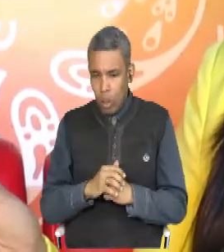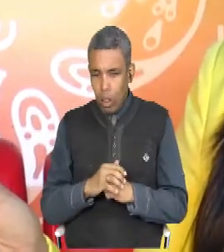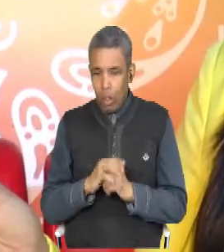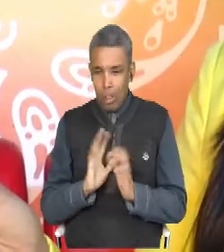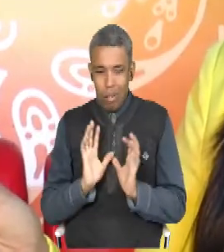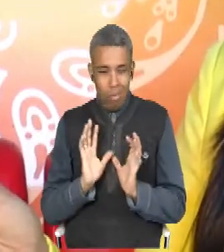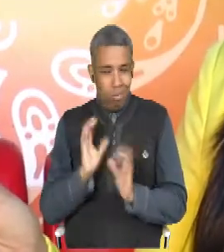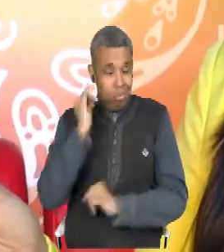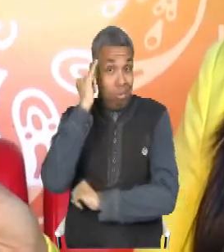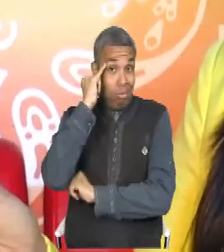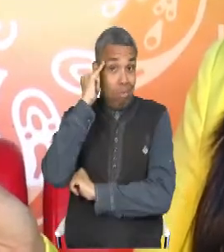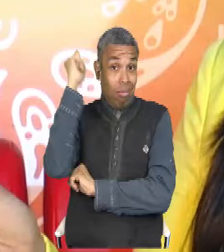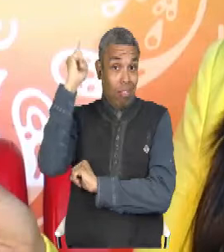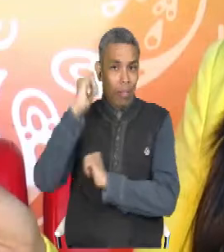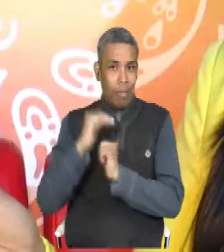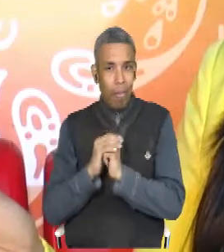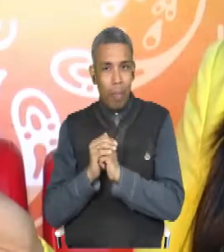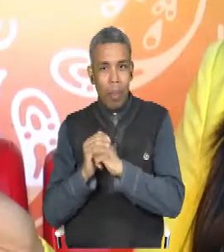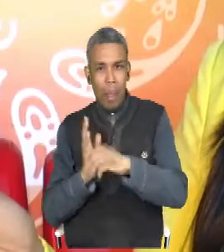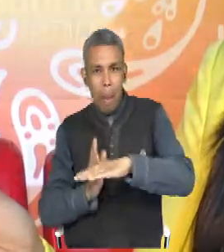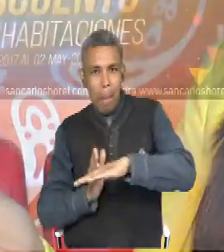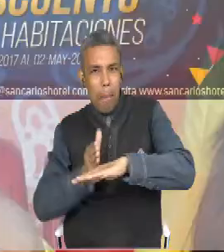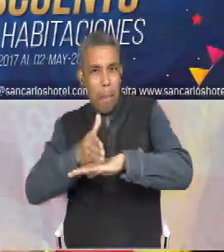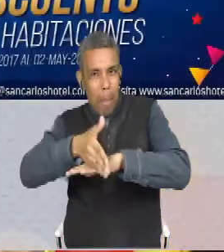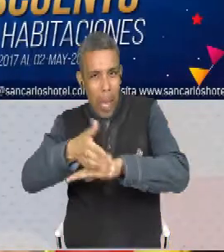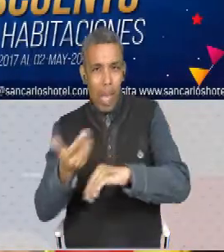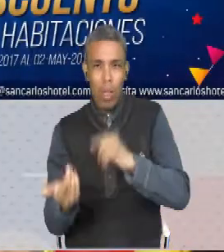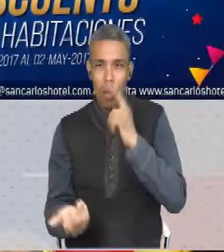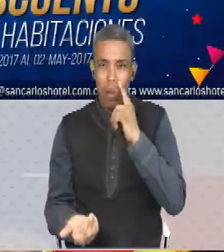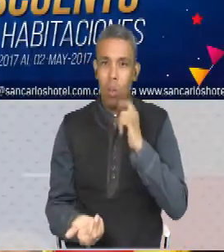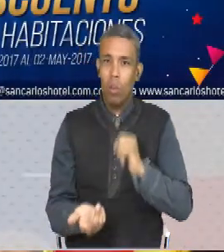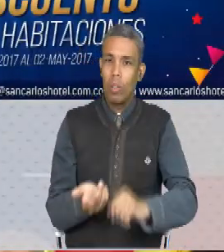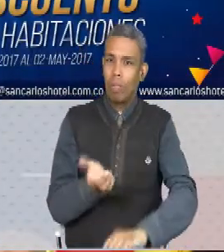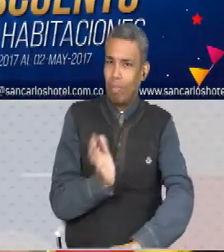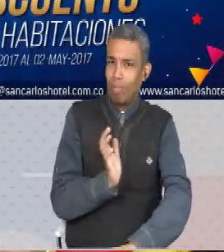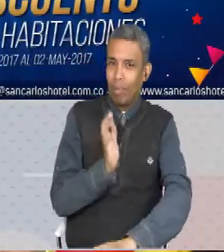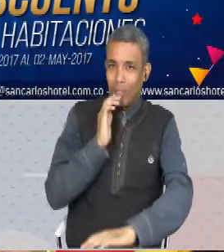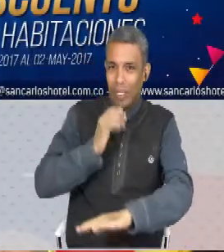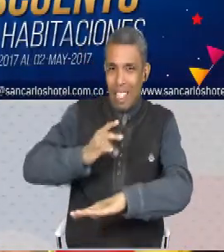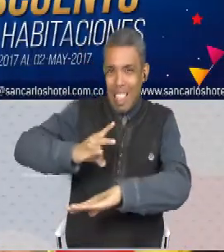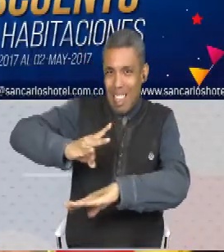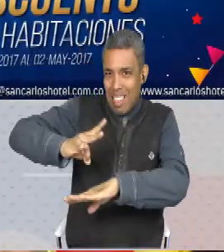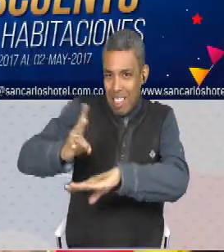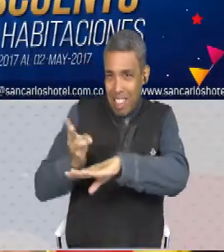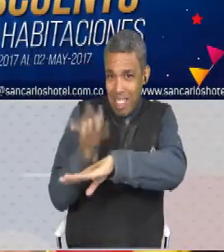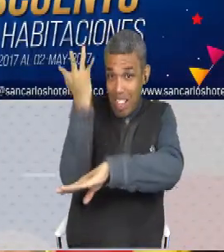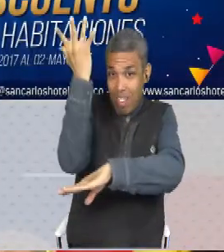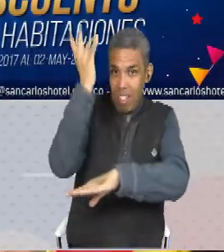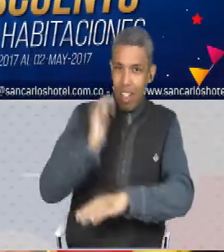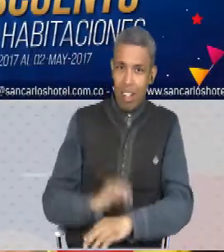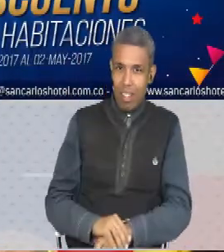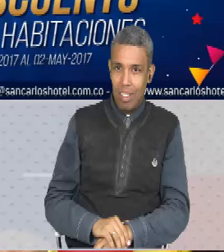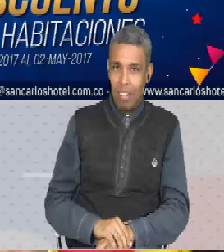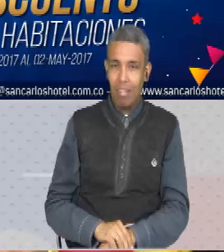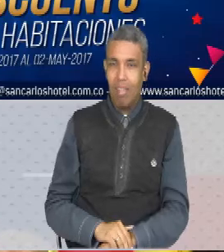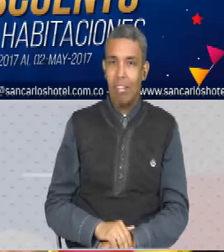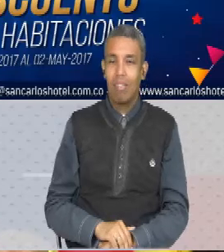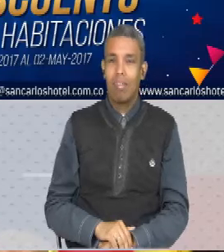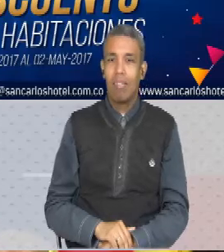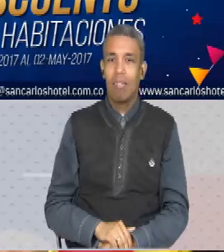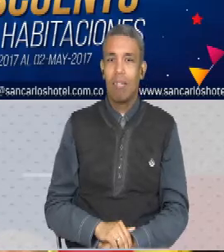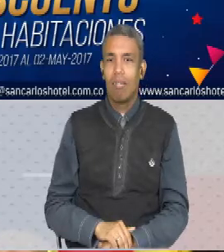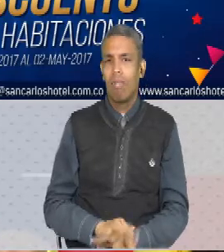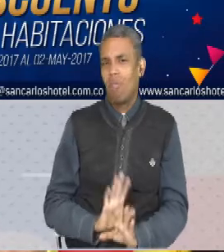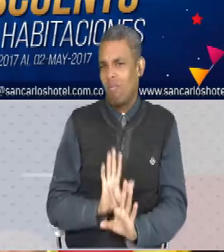Empiezo a explotar los medios digitales, específicamente las redes sociales como Facebook, Instagram, Twitter, y de